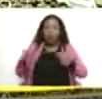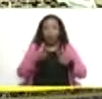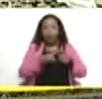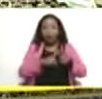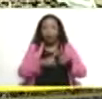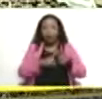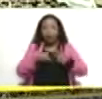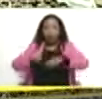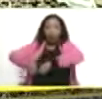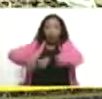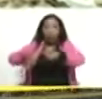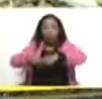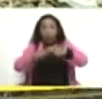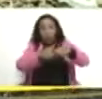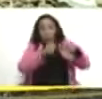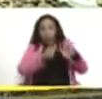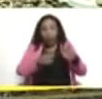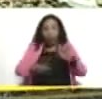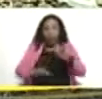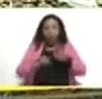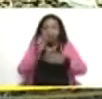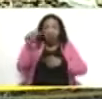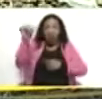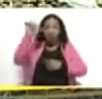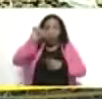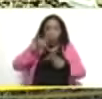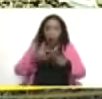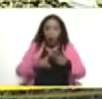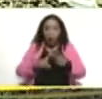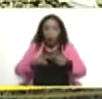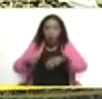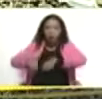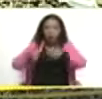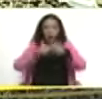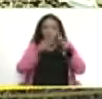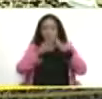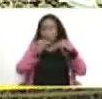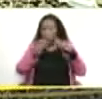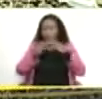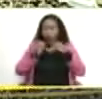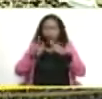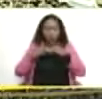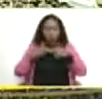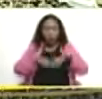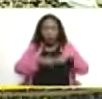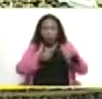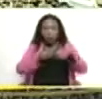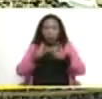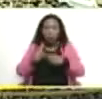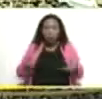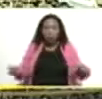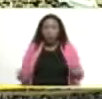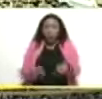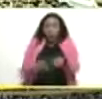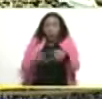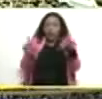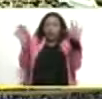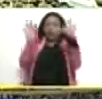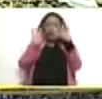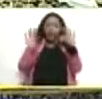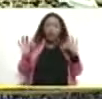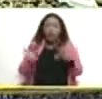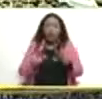que destruye fuentes acuíferas, que destruye todo, lo destruye todo. Igualmente llevamos